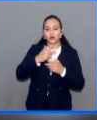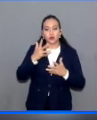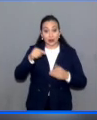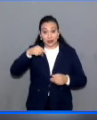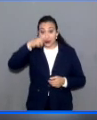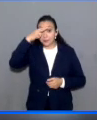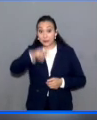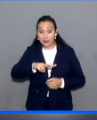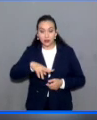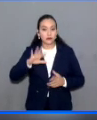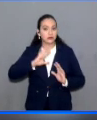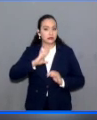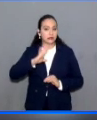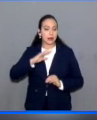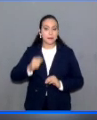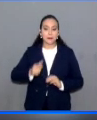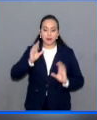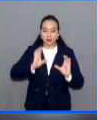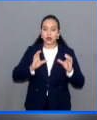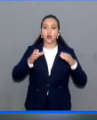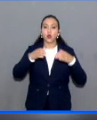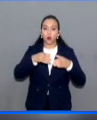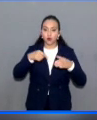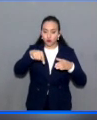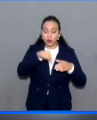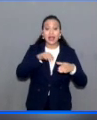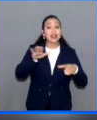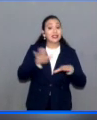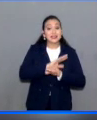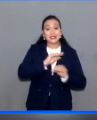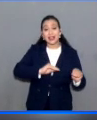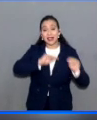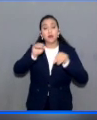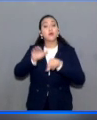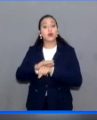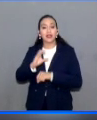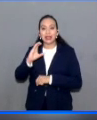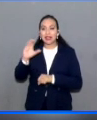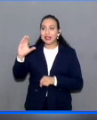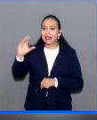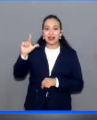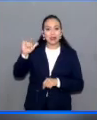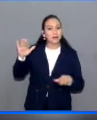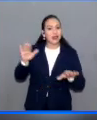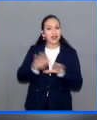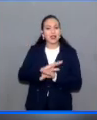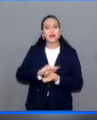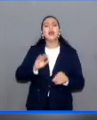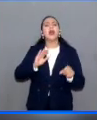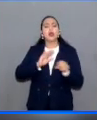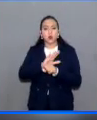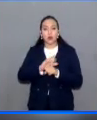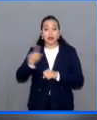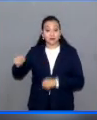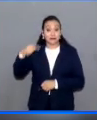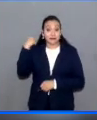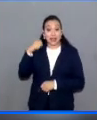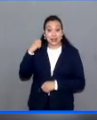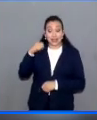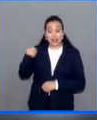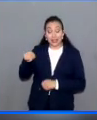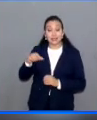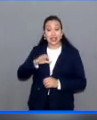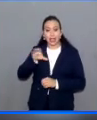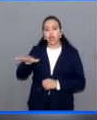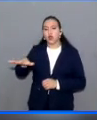primera comunidad que ha sido desplazada por el cambio climático, la comunidad del Bosque en Tabasco, donde literalmente ya el mar